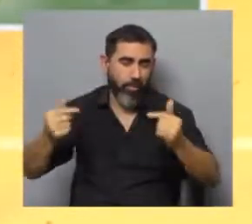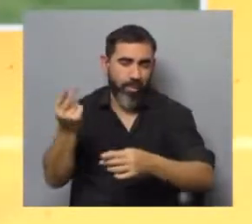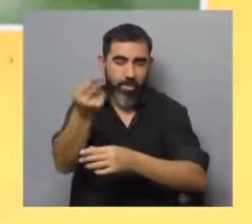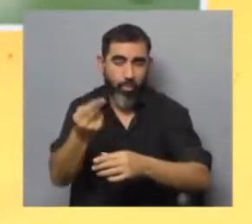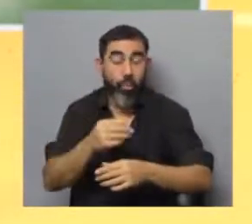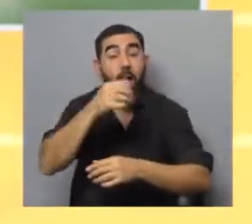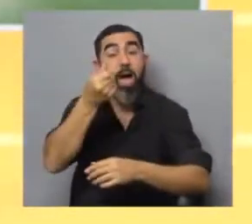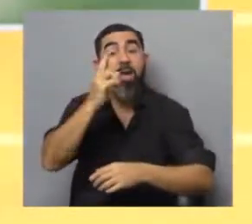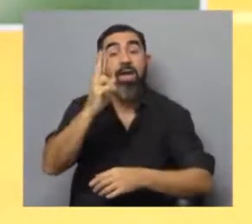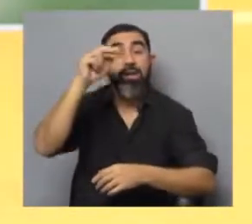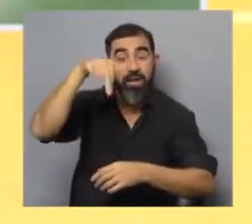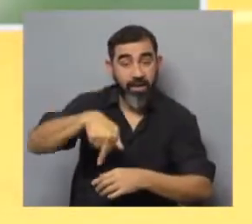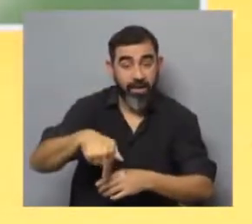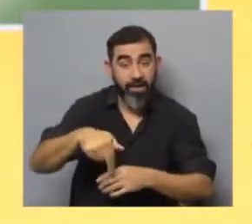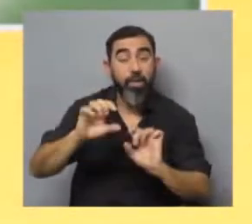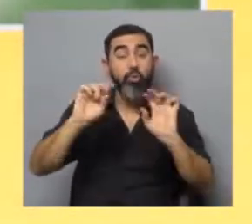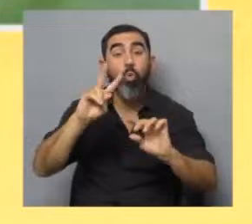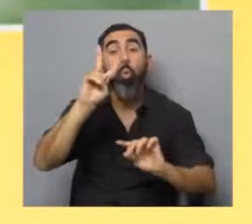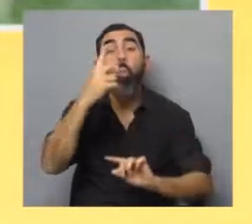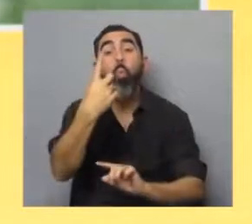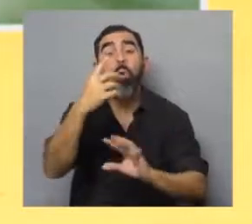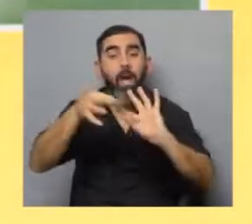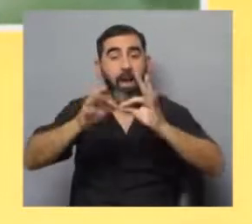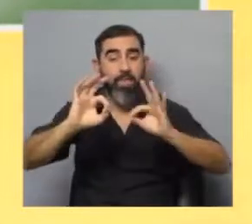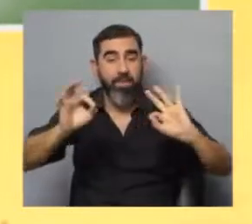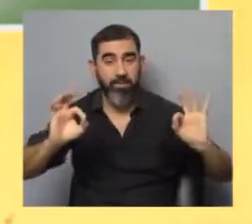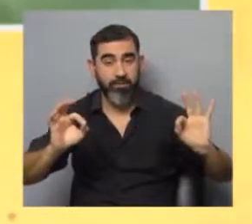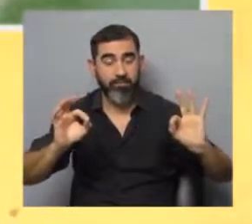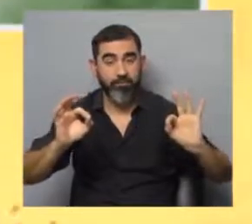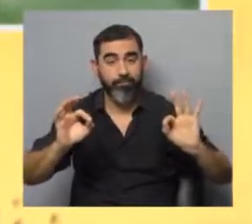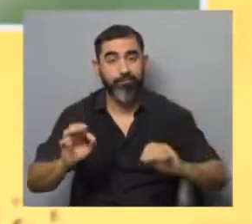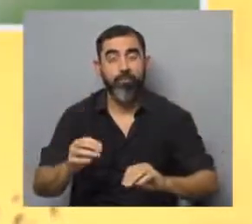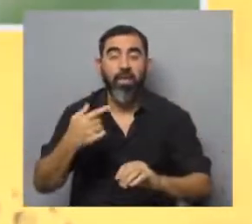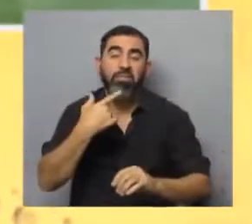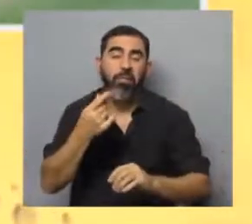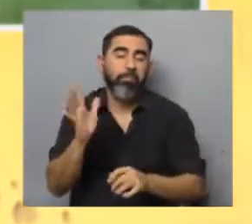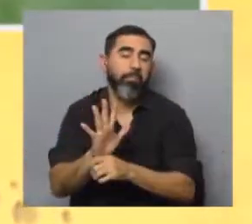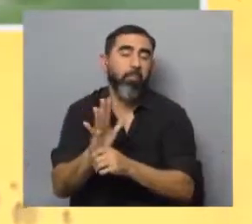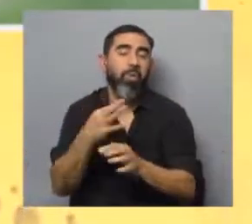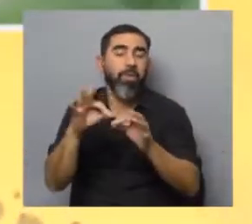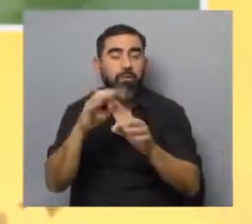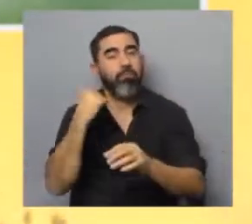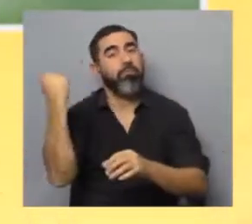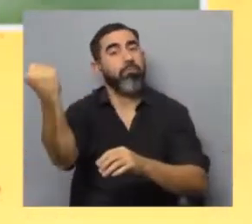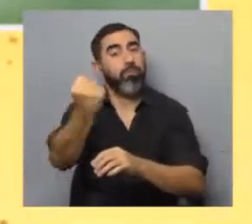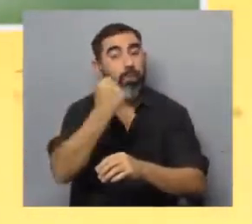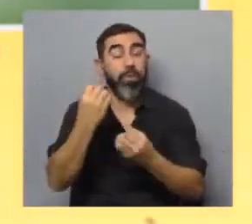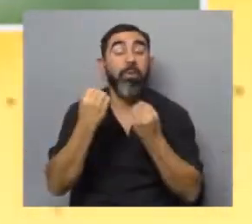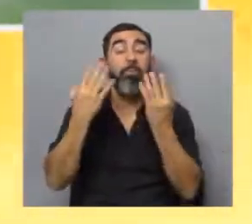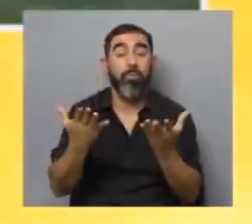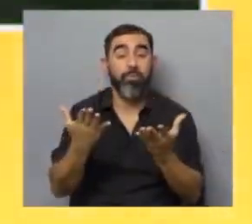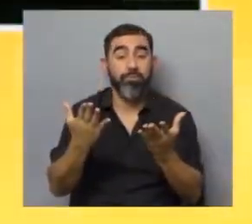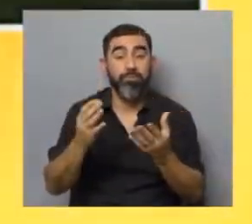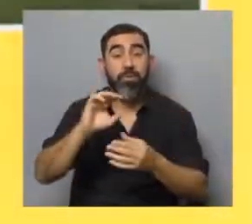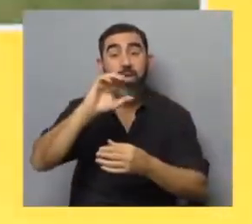El ARN suele estar compuesta por una cadena sola y eso, que parece un detalle anecdótico, es clave. Porque